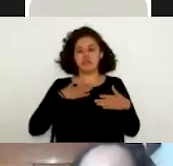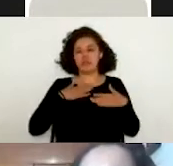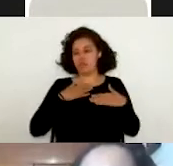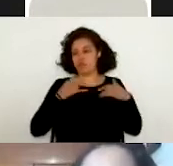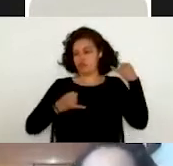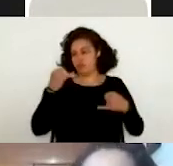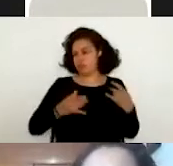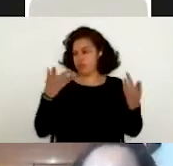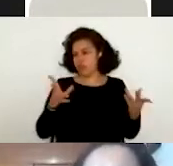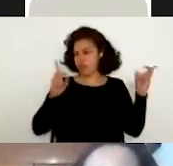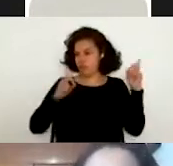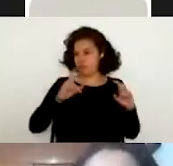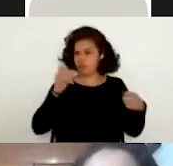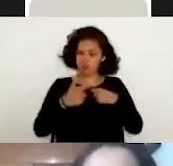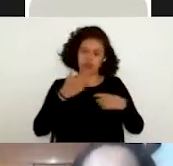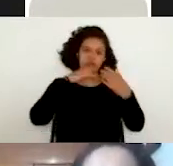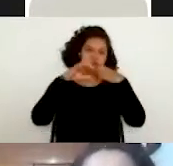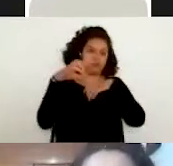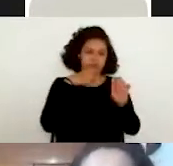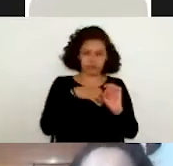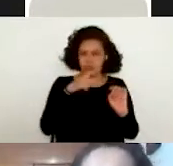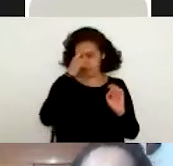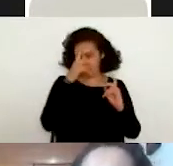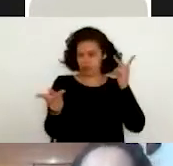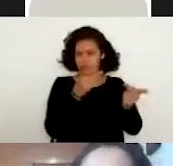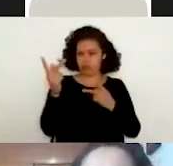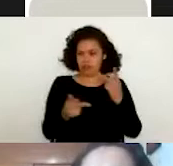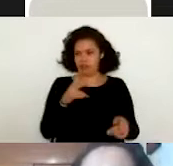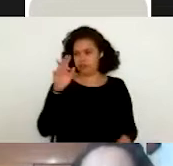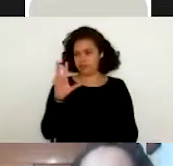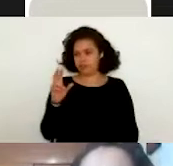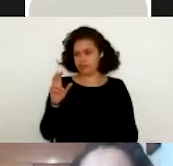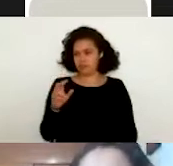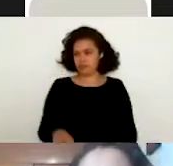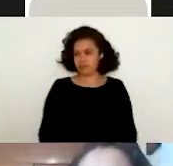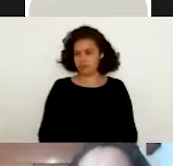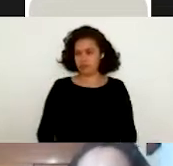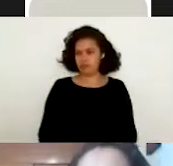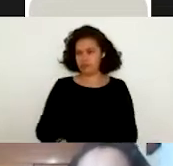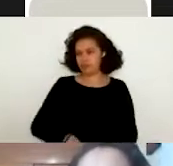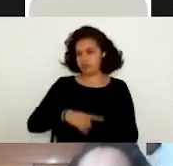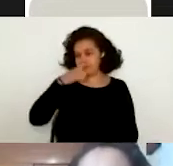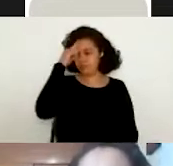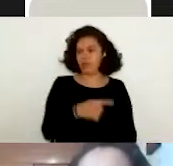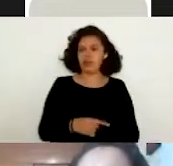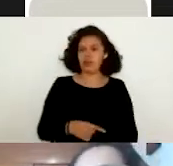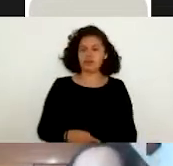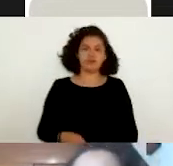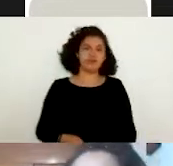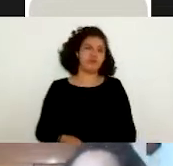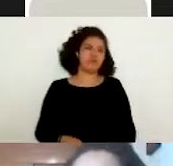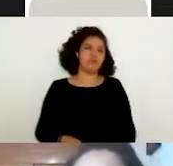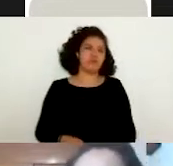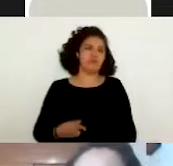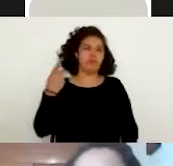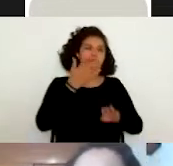aquí, ¿hay alguna duda, comentario, pregunta con relación a los